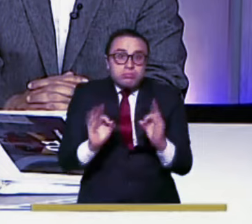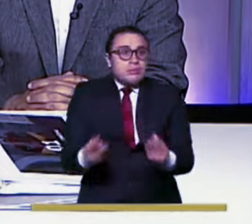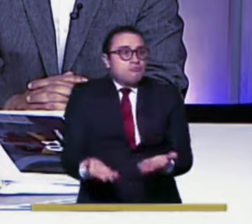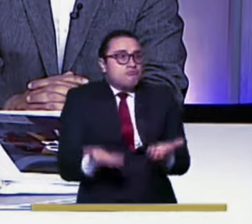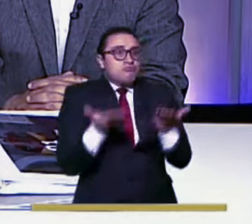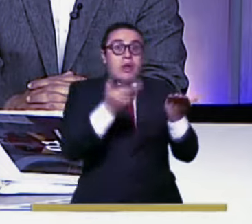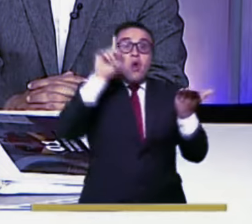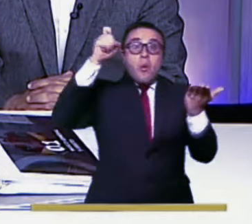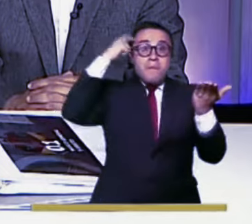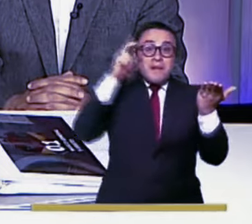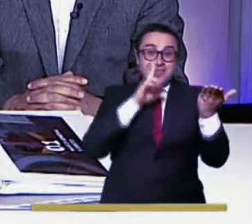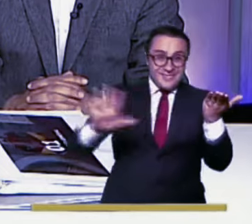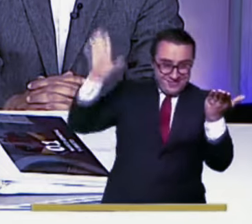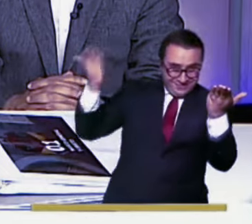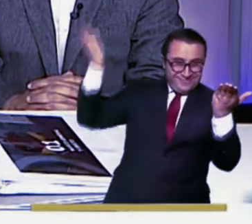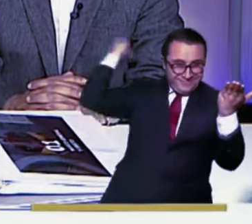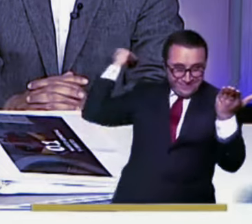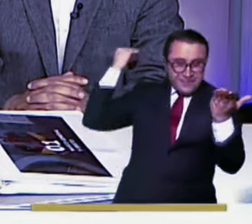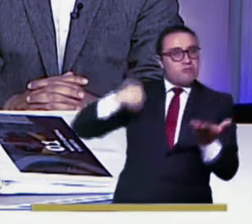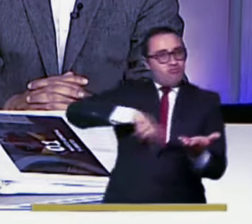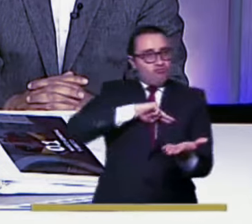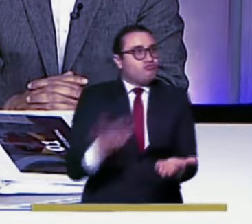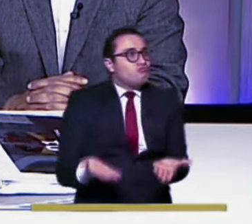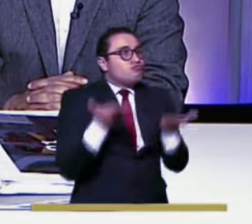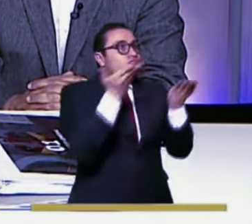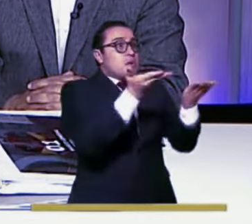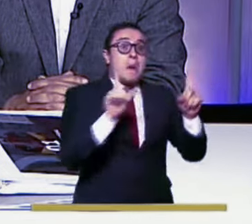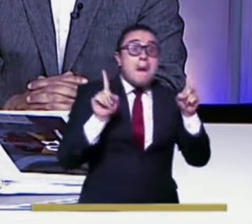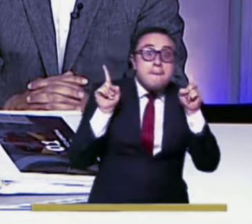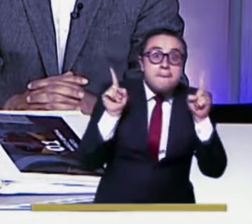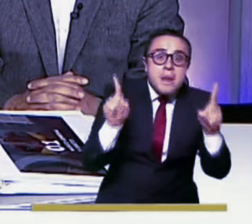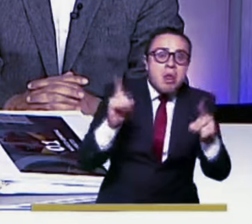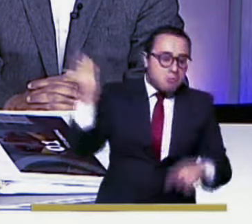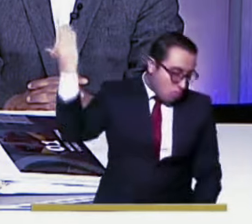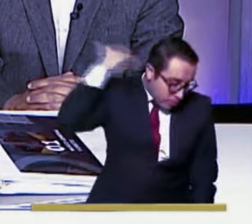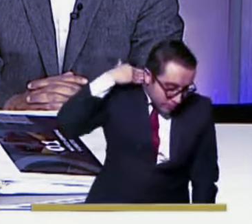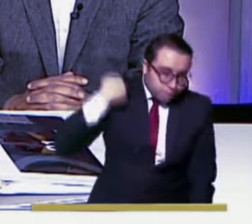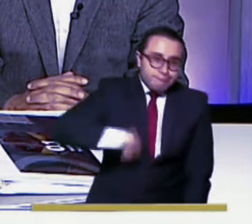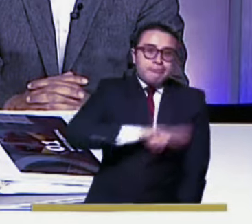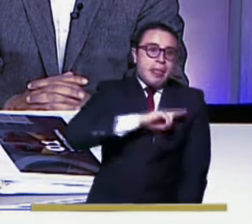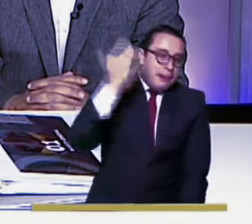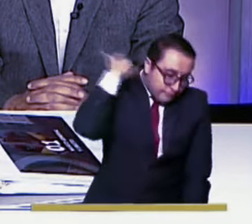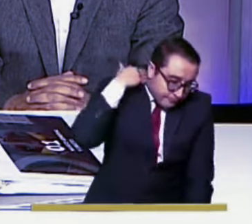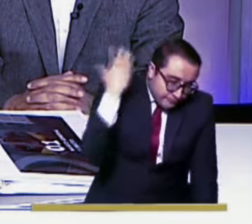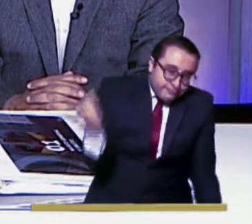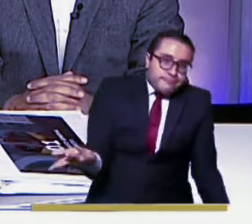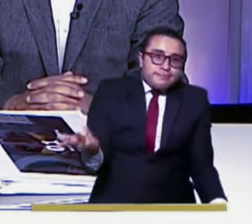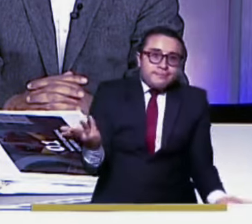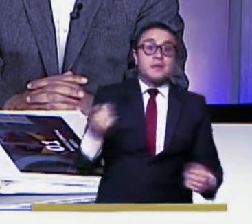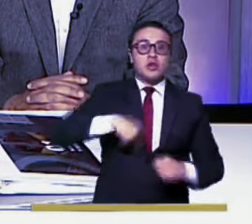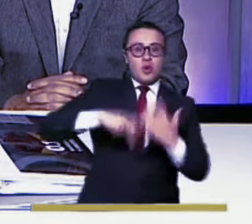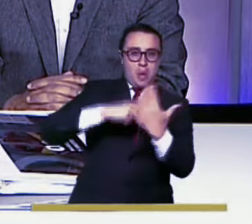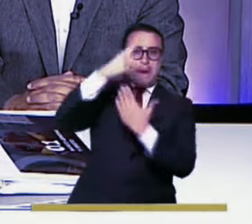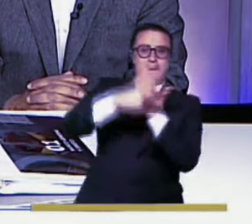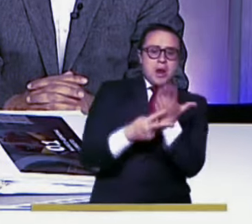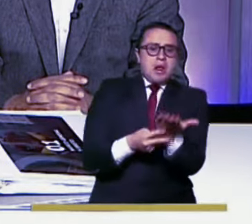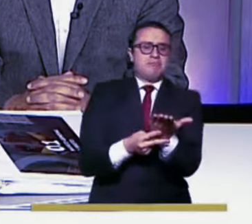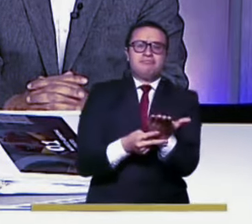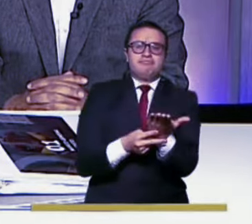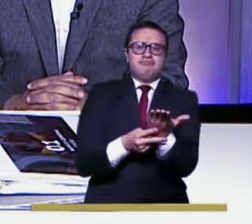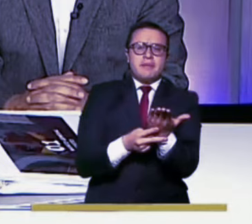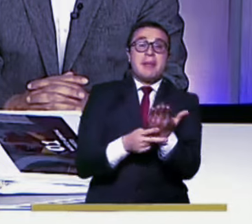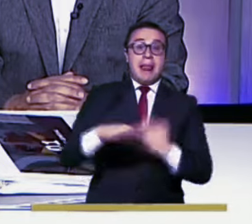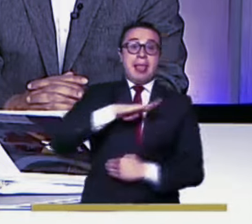entonces gobierno nacional, pero que nos engañaron, cambiaron los proyectos en el